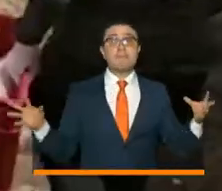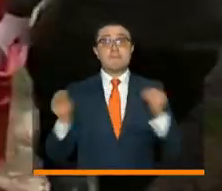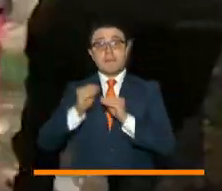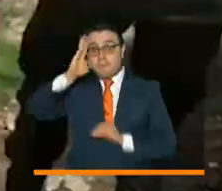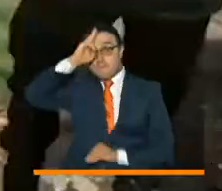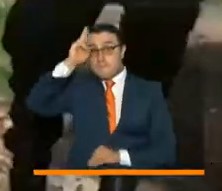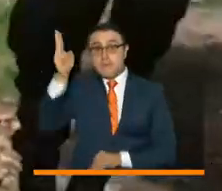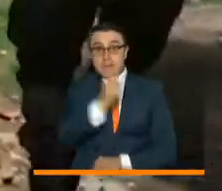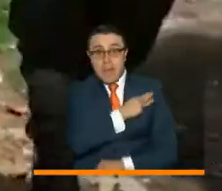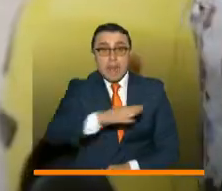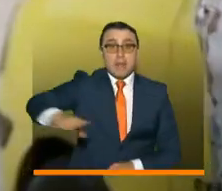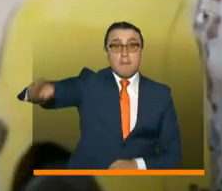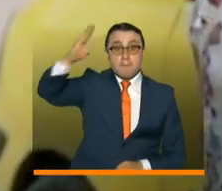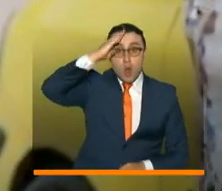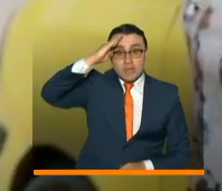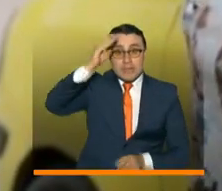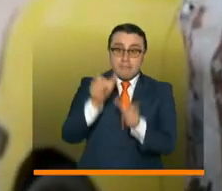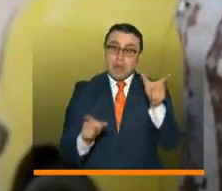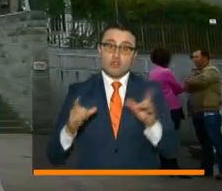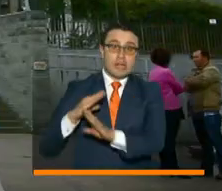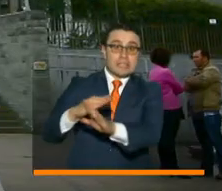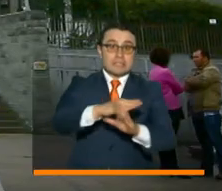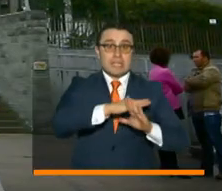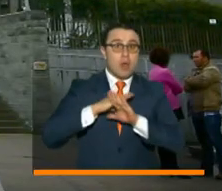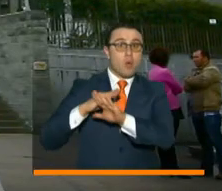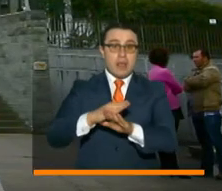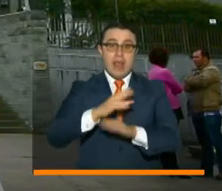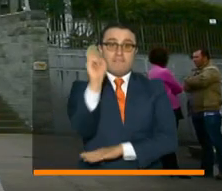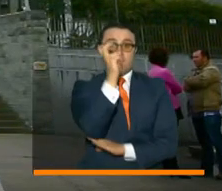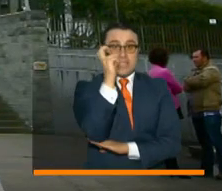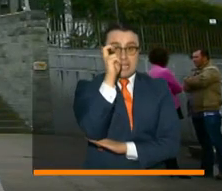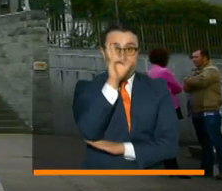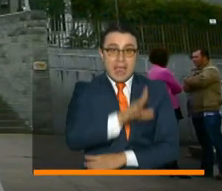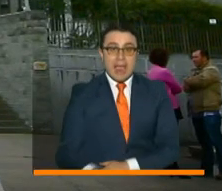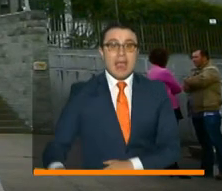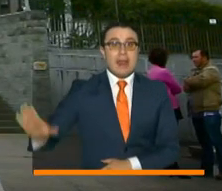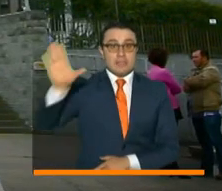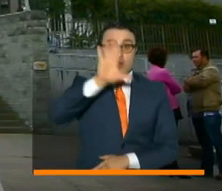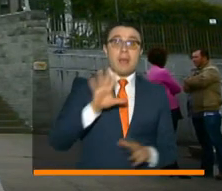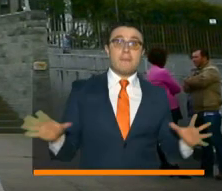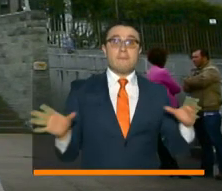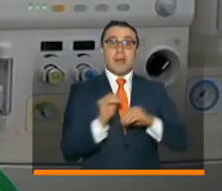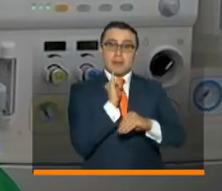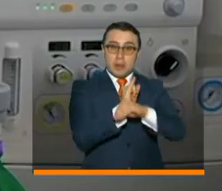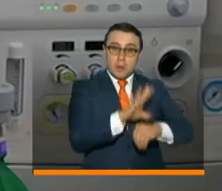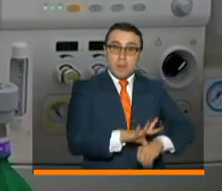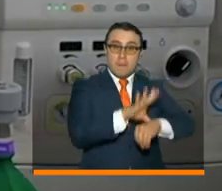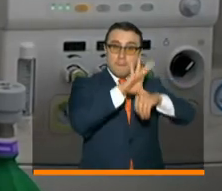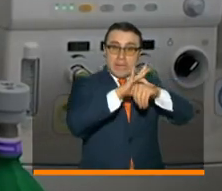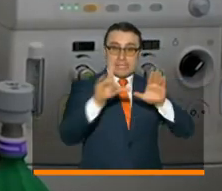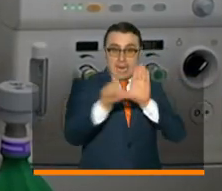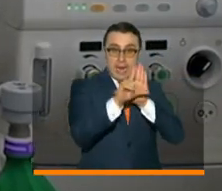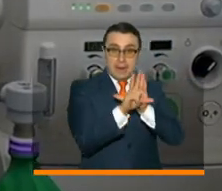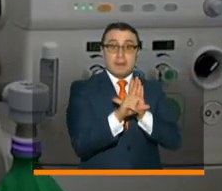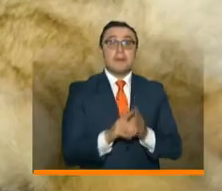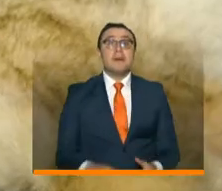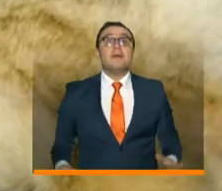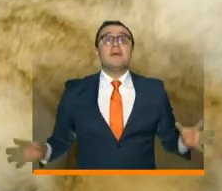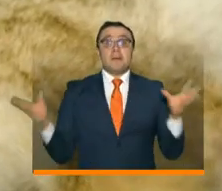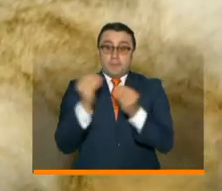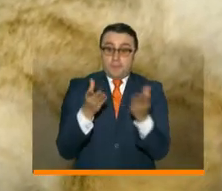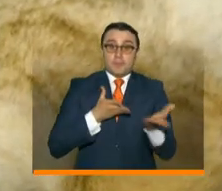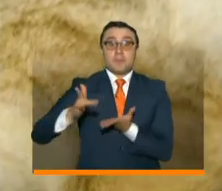militares, de policía y organismos de seguridad del Estado, de la Fiscalía General y del Instituto de Medicina Legal, los servicios de